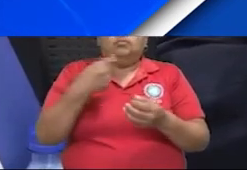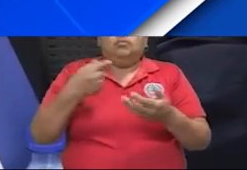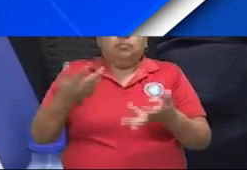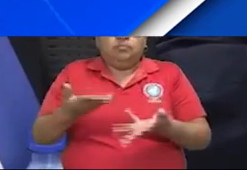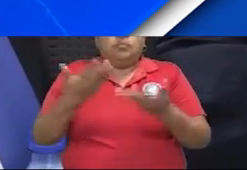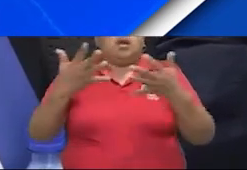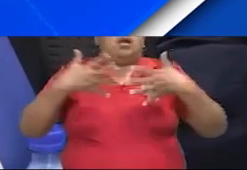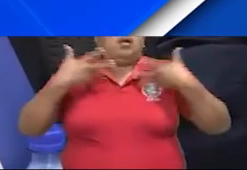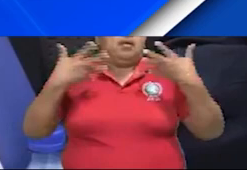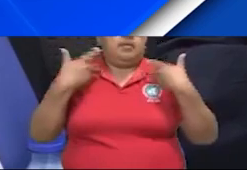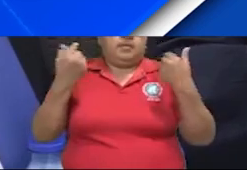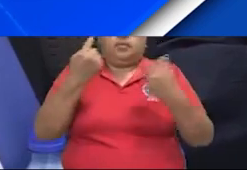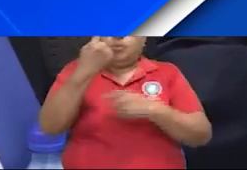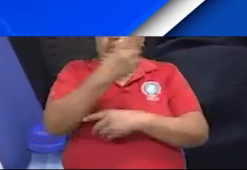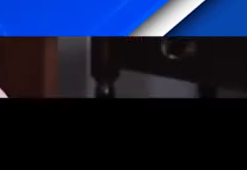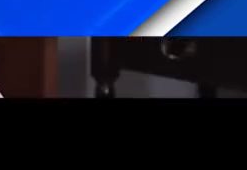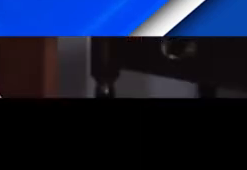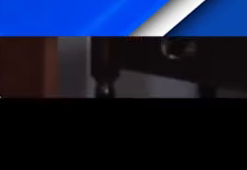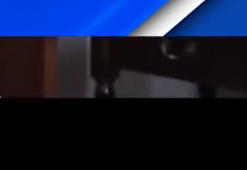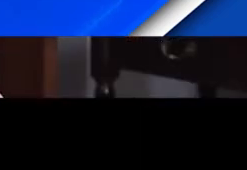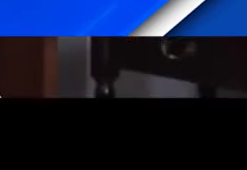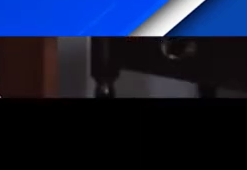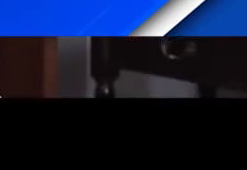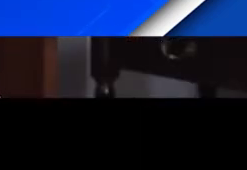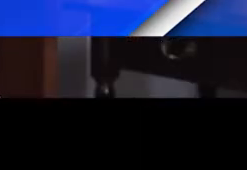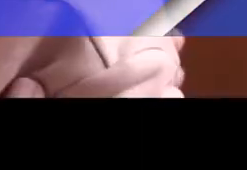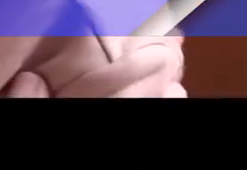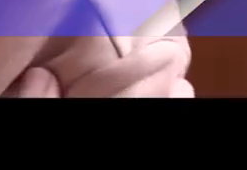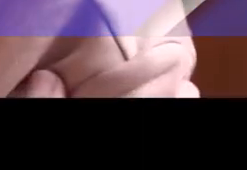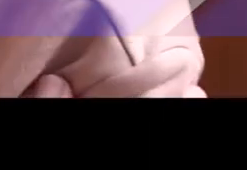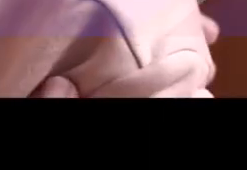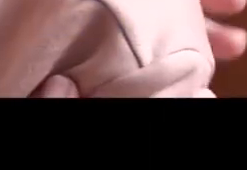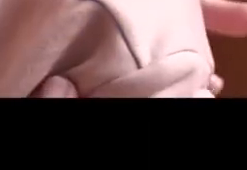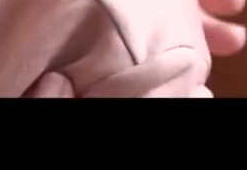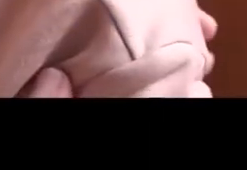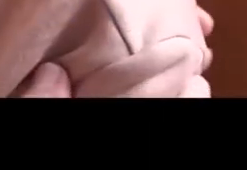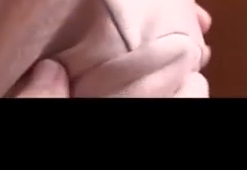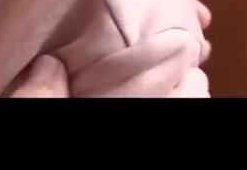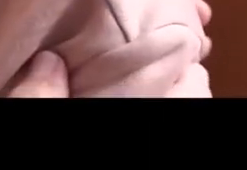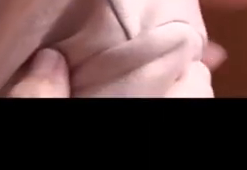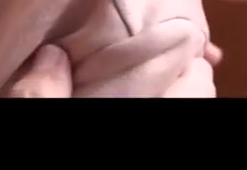motivo para festejar un día. Noticias 12, Darlene Téllez.